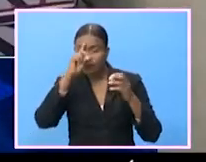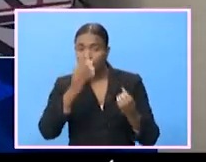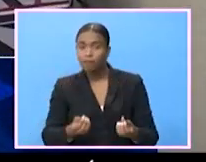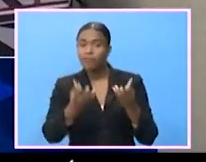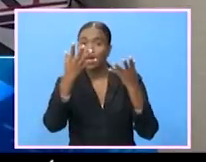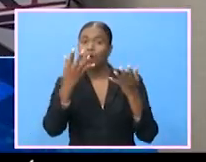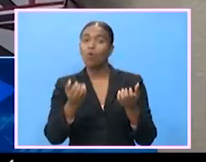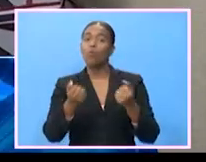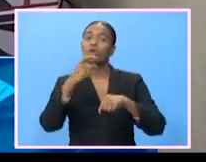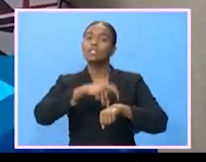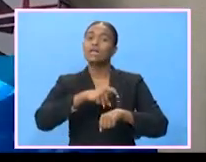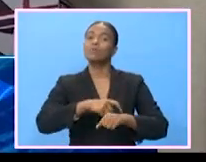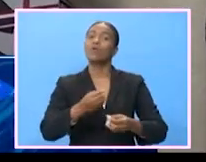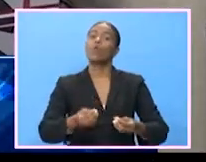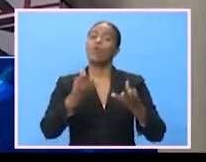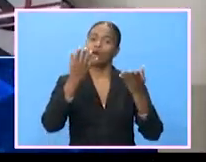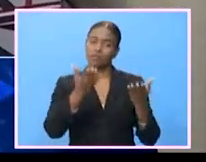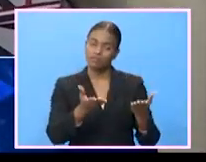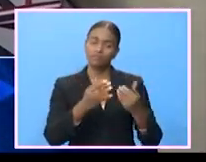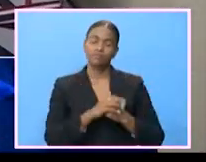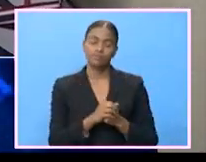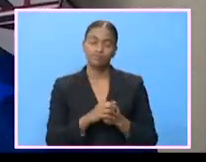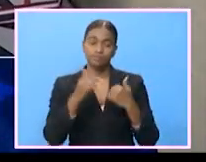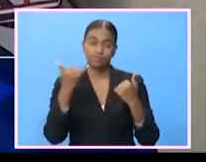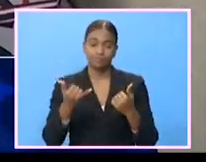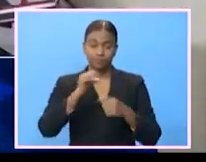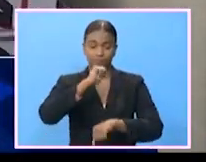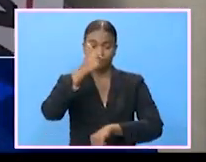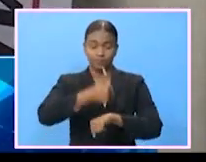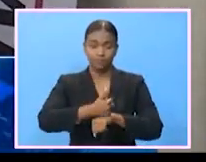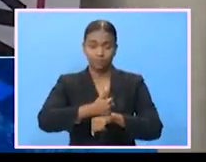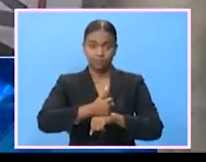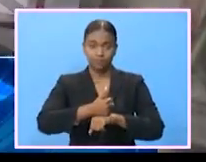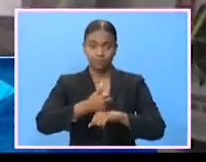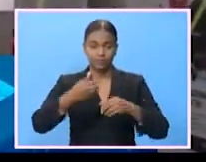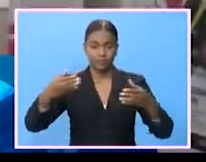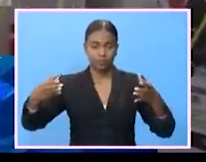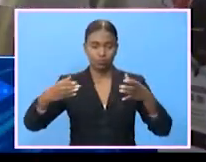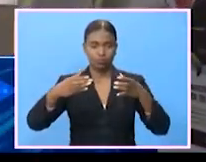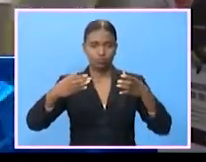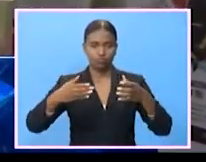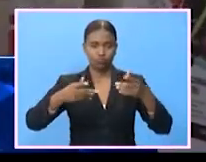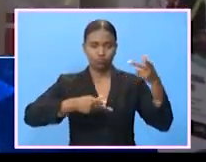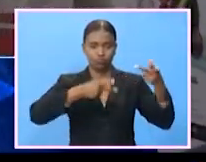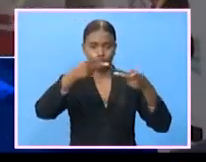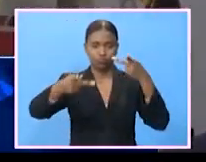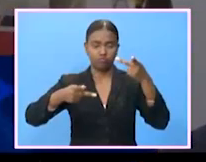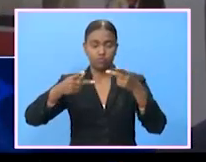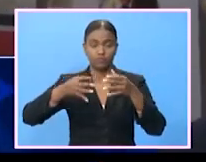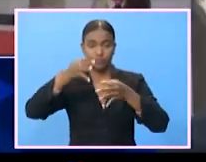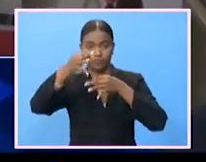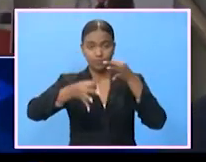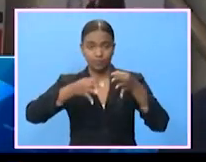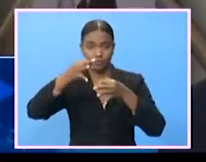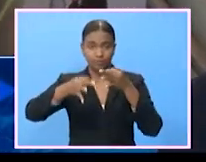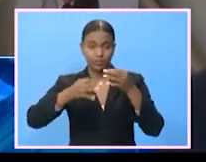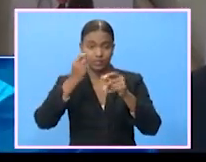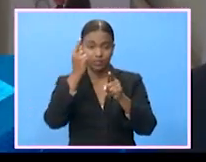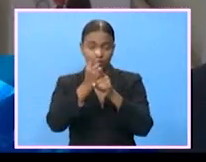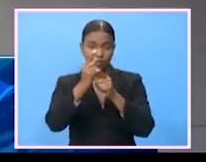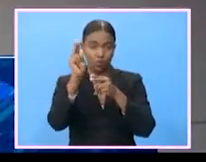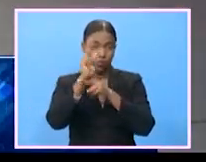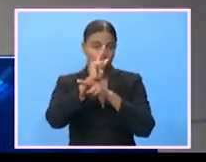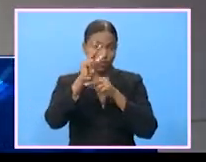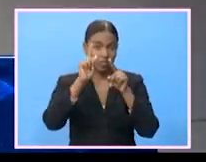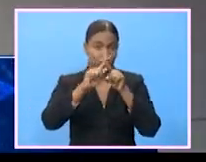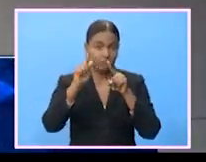frecuencia. En ese marco se inscribe la apertura de un museo en el que tecnoexpertos explican el correcto uso de